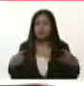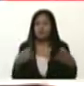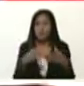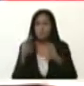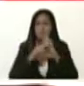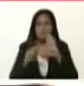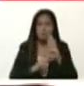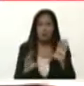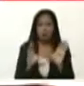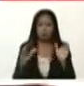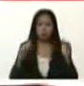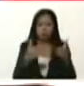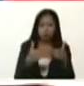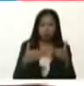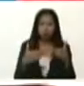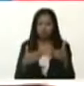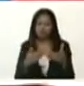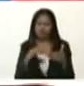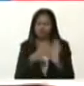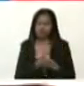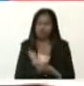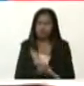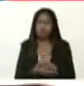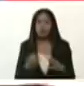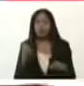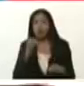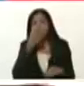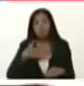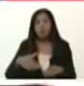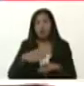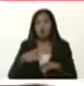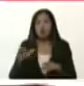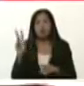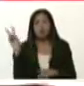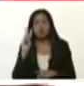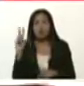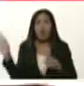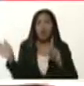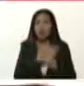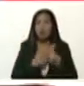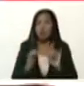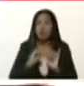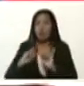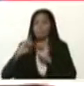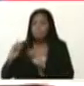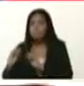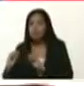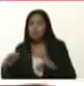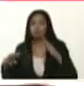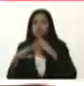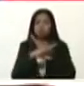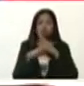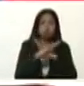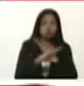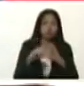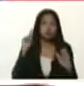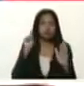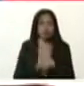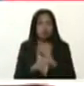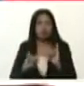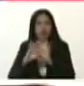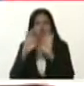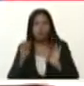medidas económicas neoliberales. Al pueblo de Venezuela lo agreden los mismos con sanciones, con